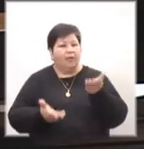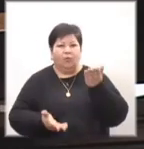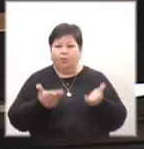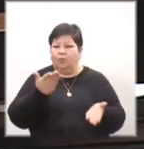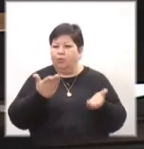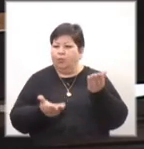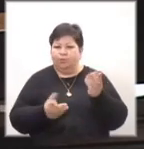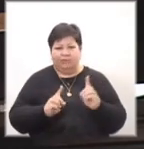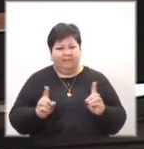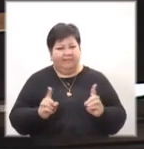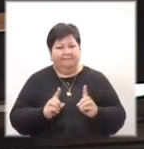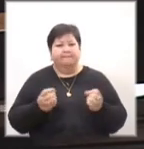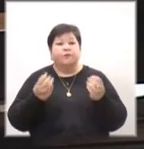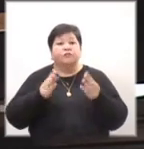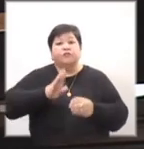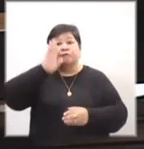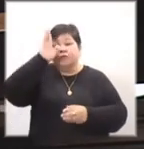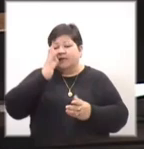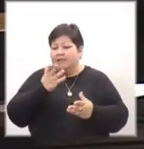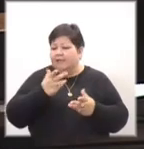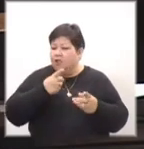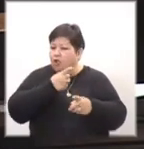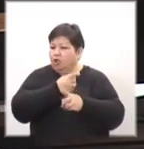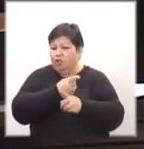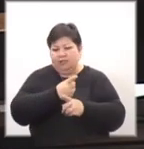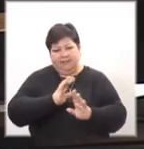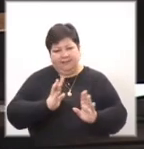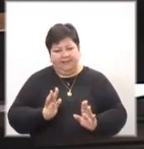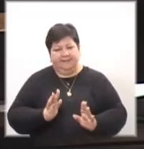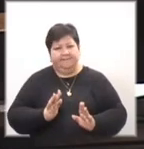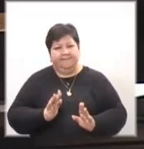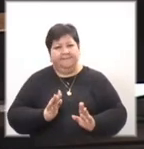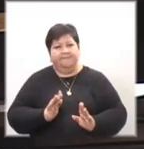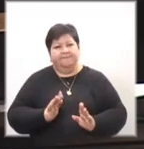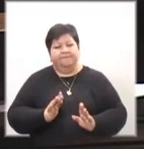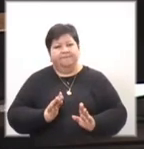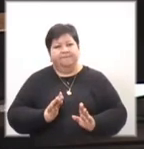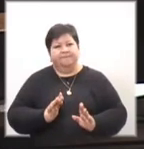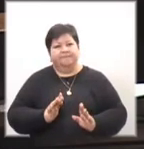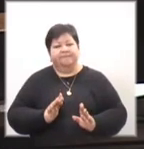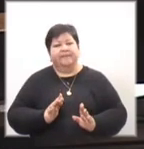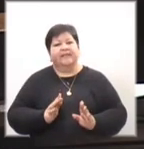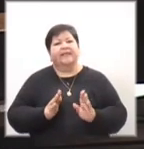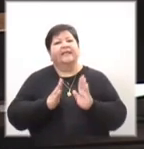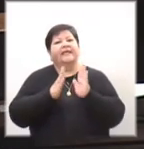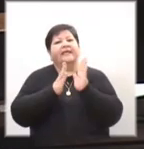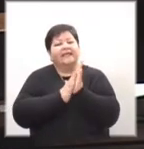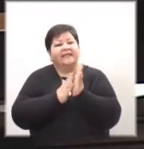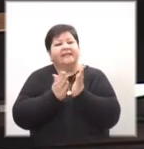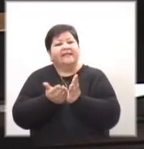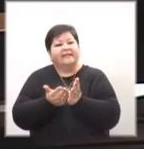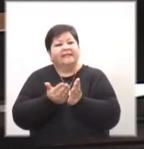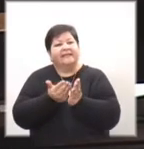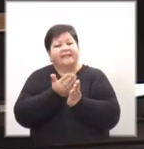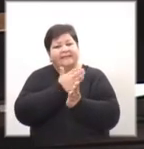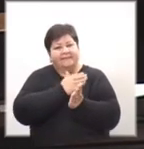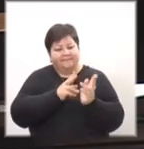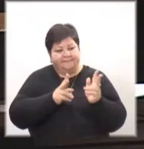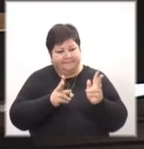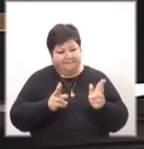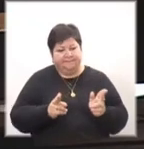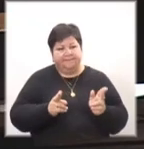la acompañamos. Este es un capítulo muy importante, el que vamos a reseñar en este momento. Falta